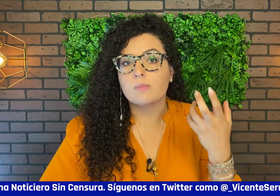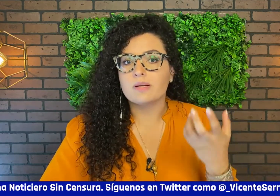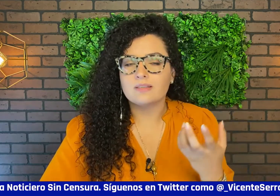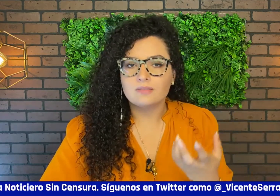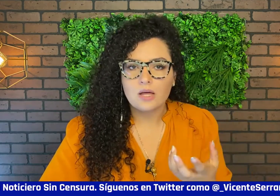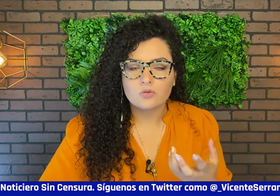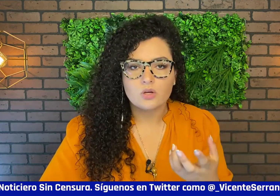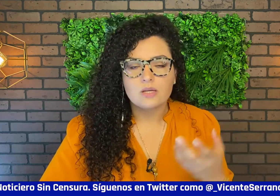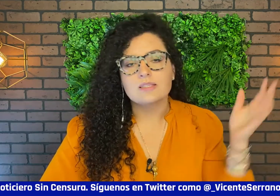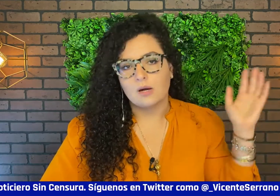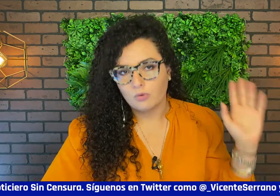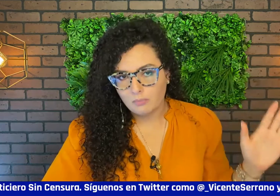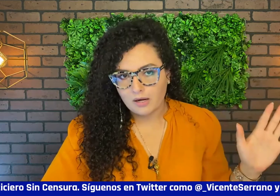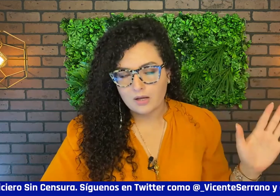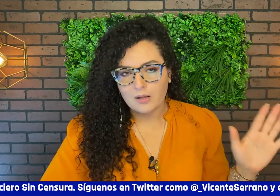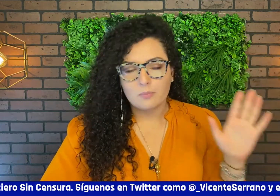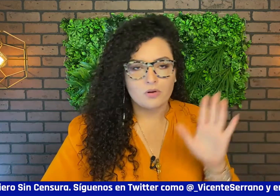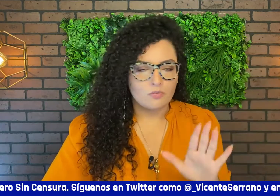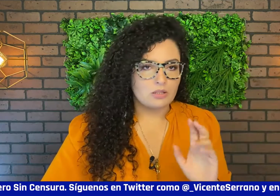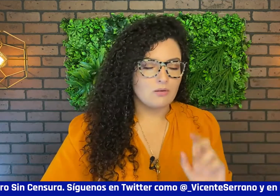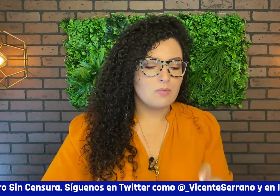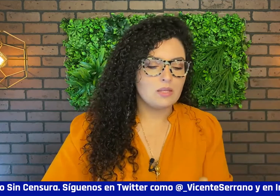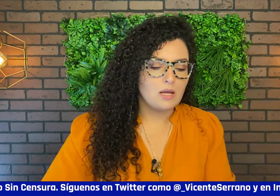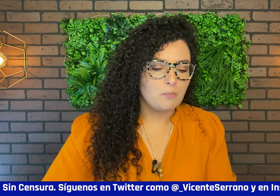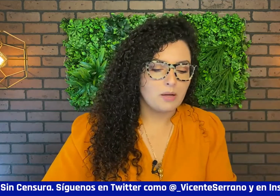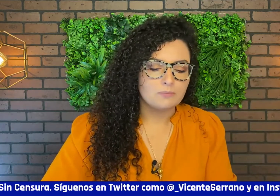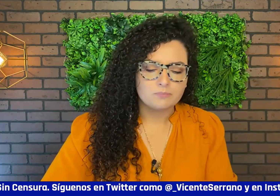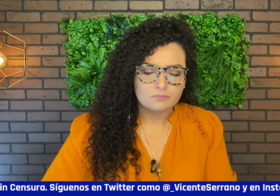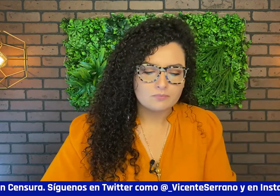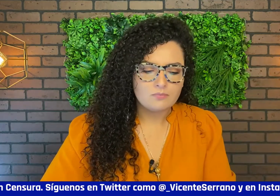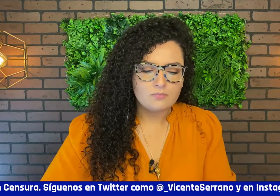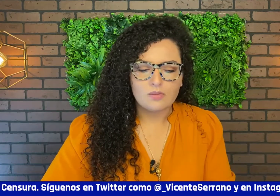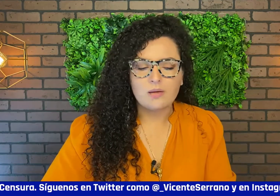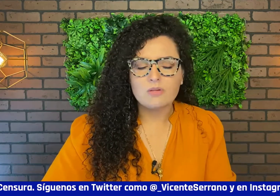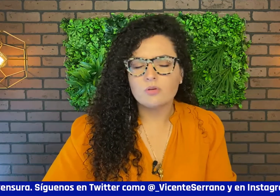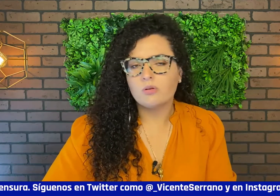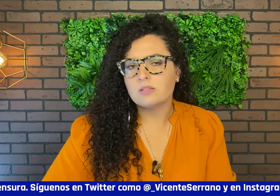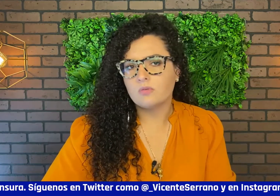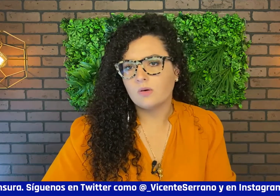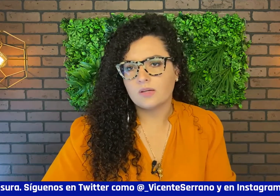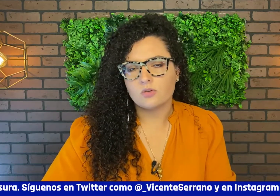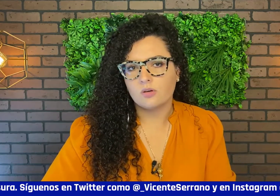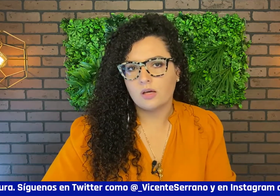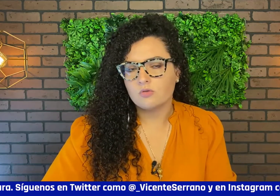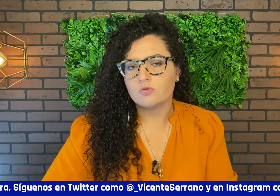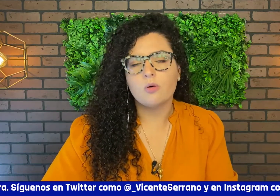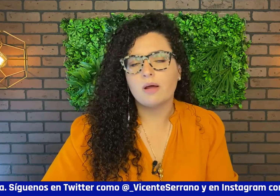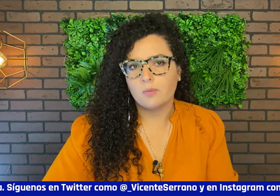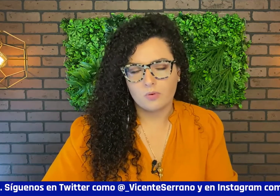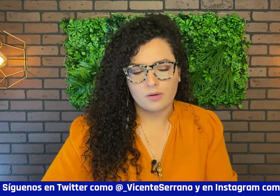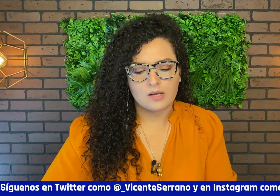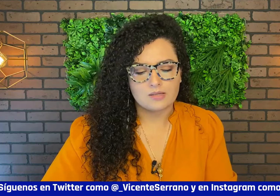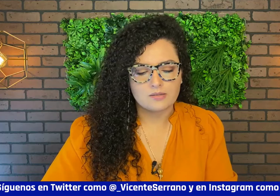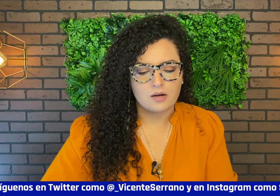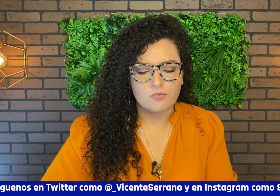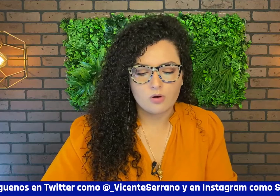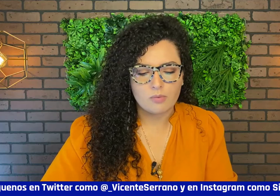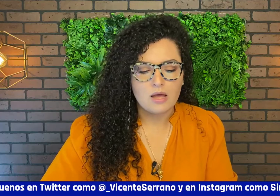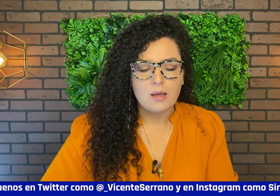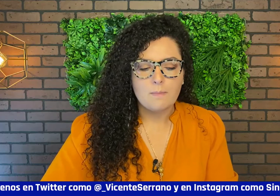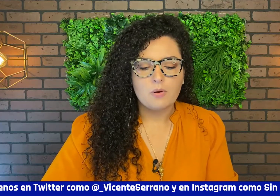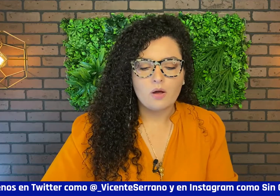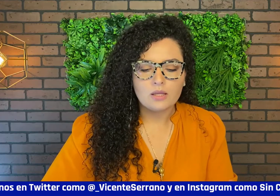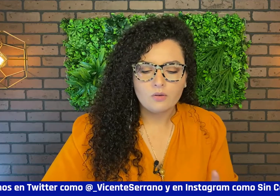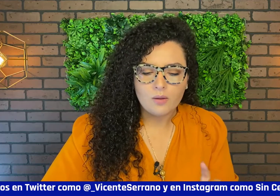o a sus representados, salvo el PAN, porque efectivamente el PAN ya mencionó en más de una ocasión que ellos no van a aprobar esta